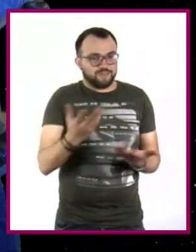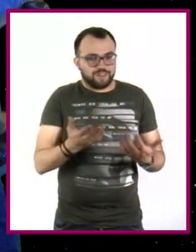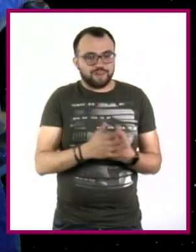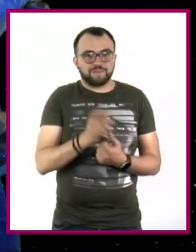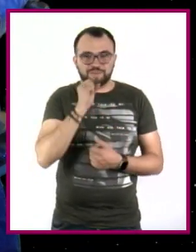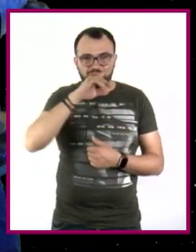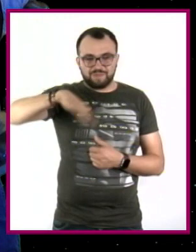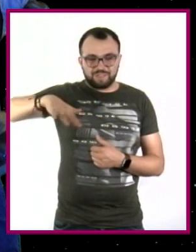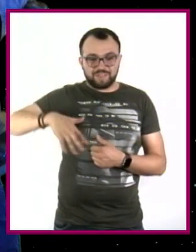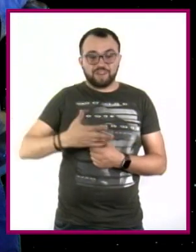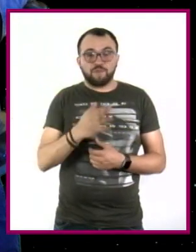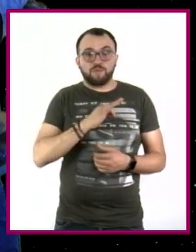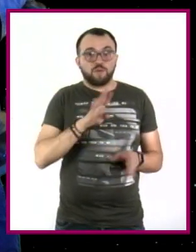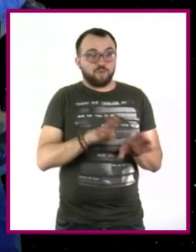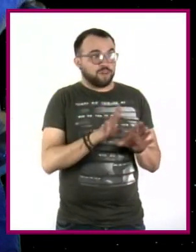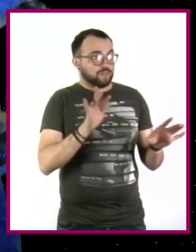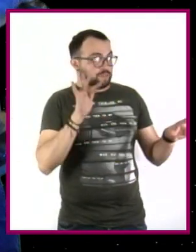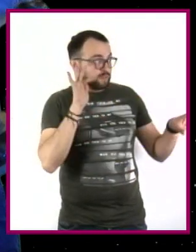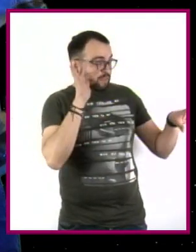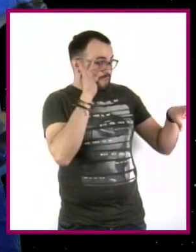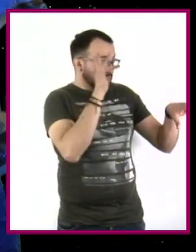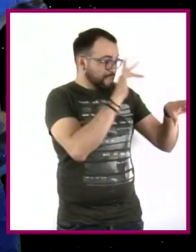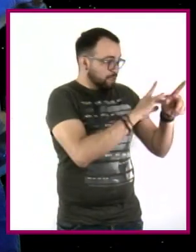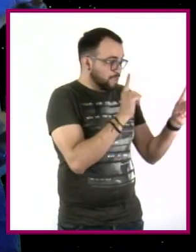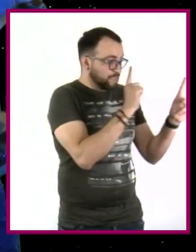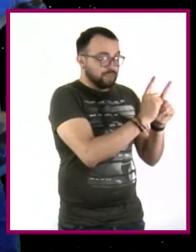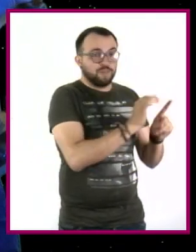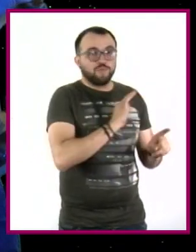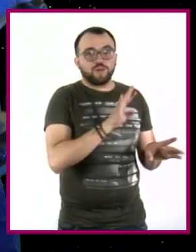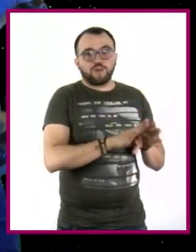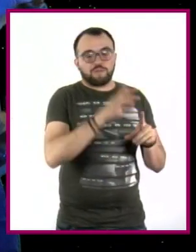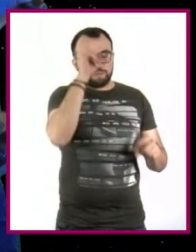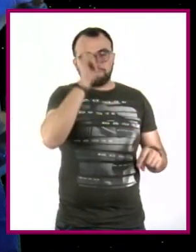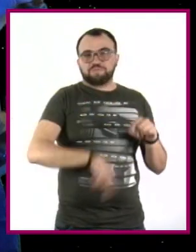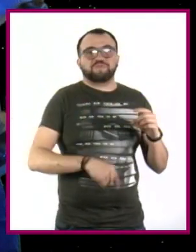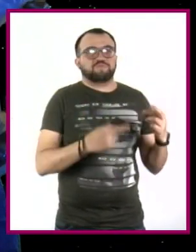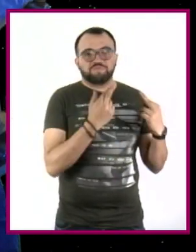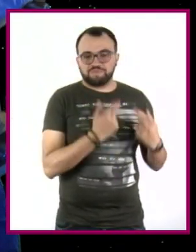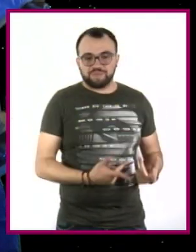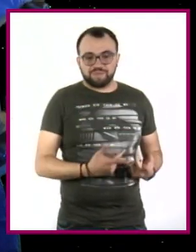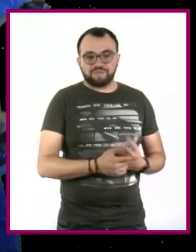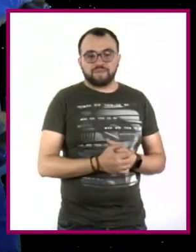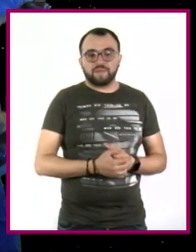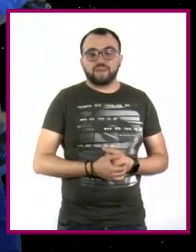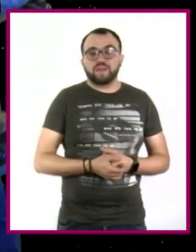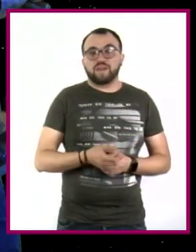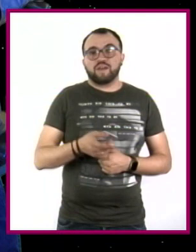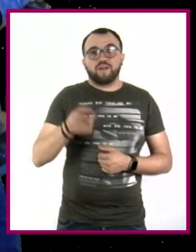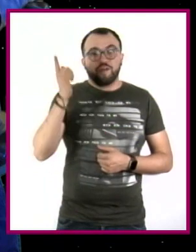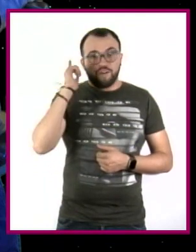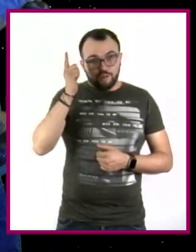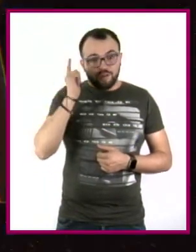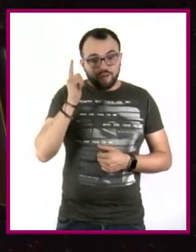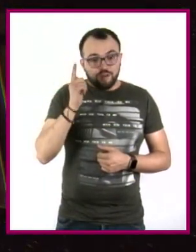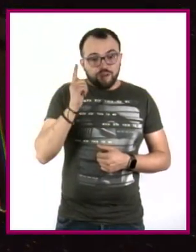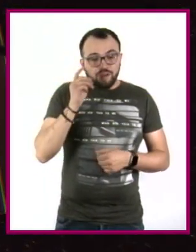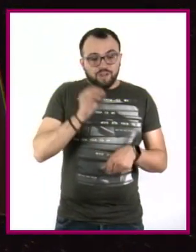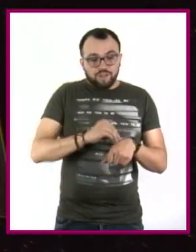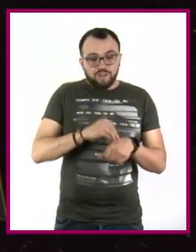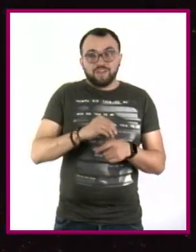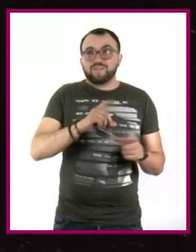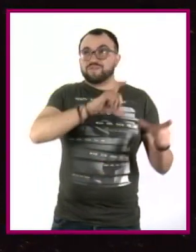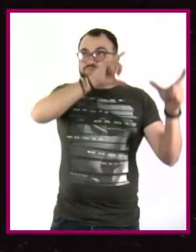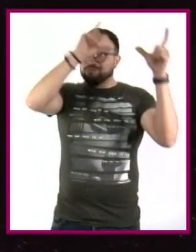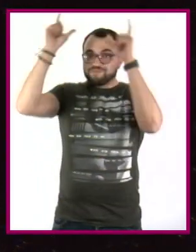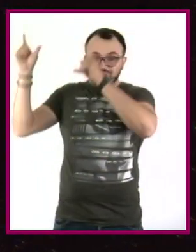cápsula, te aniquilarías al instante. Anotado. Esperemos que todavía el espectrómetro dure